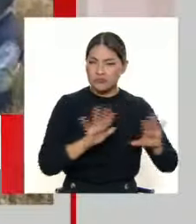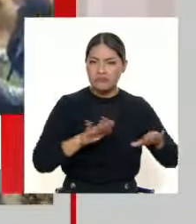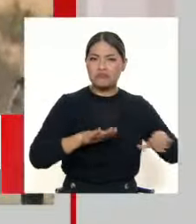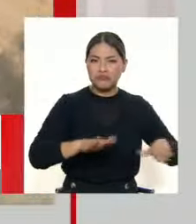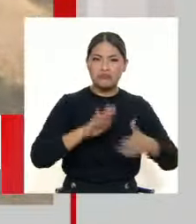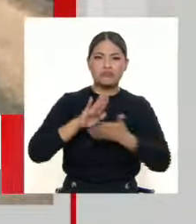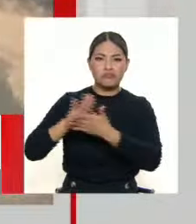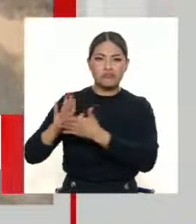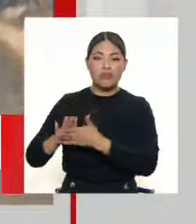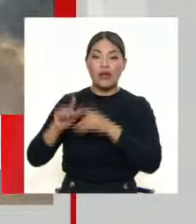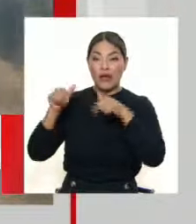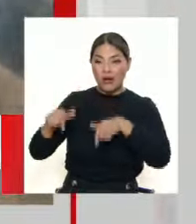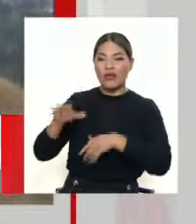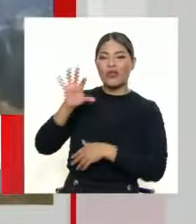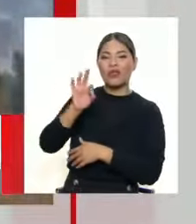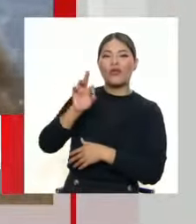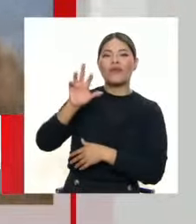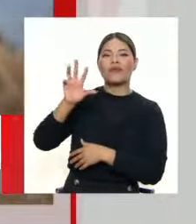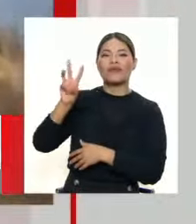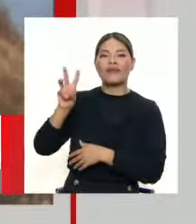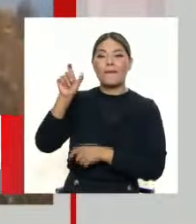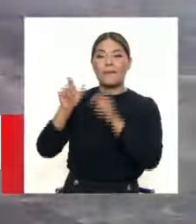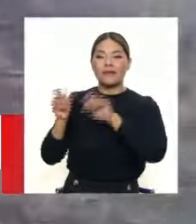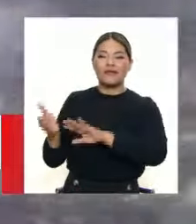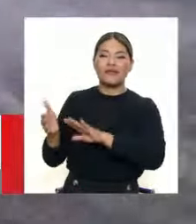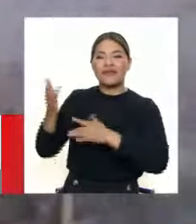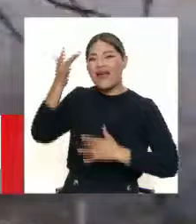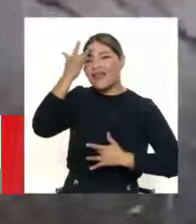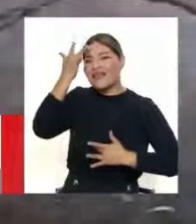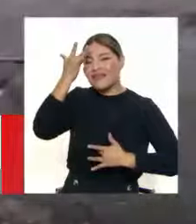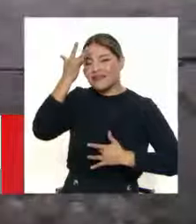hay 96 personas heridas y el fuego ha destruido